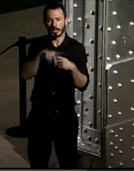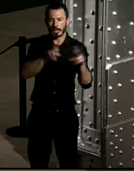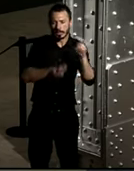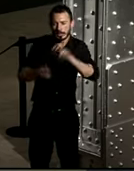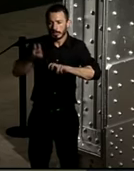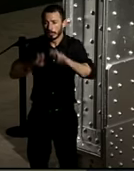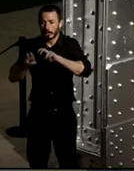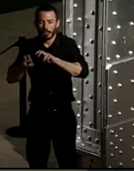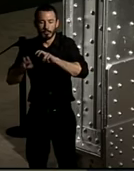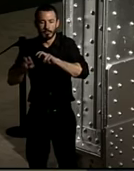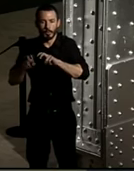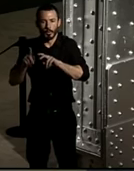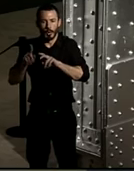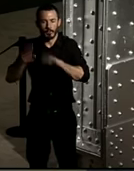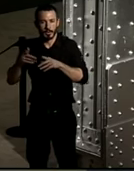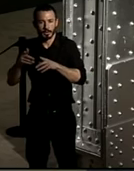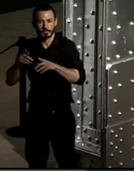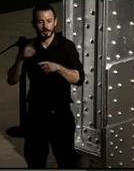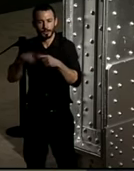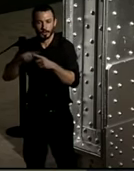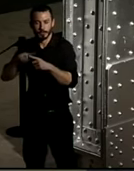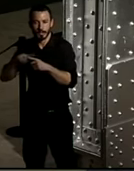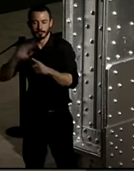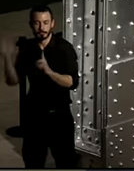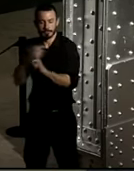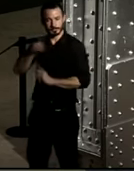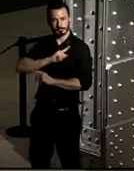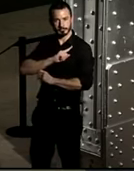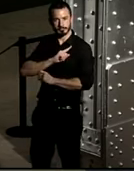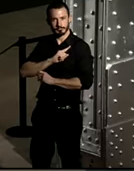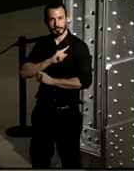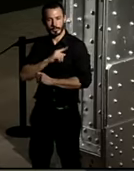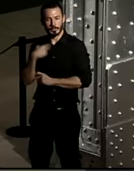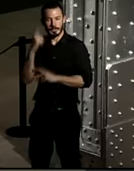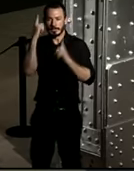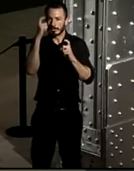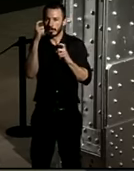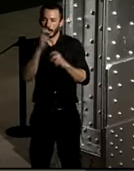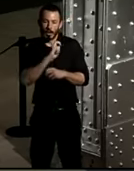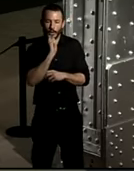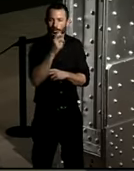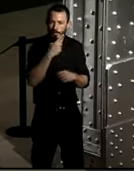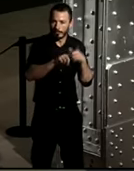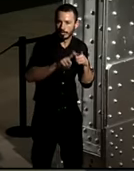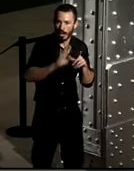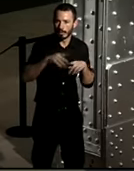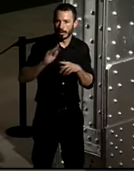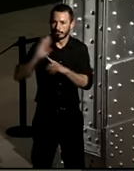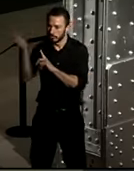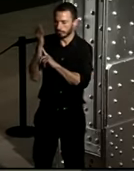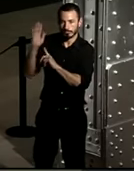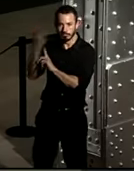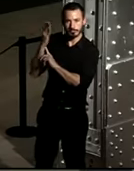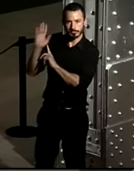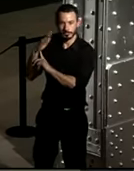llegan son las que de alguna manera te encuentran, ¿no? Y que aunque intentes hacer otra cosa, vuelven a aparecer y vuelven a aparecer.